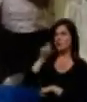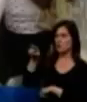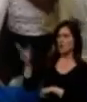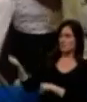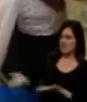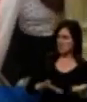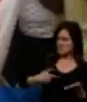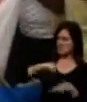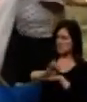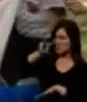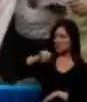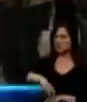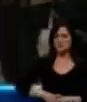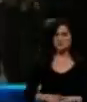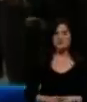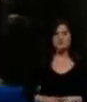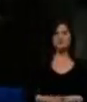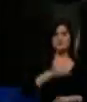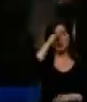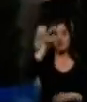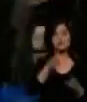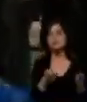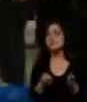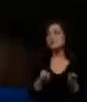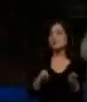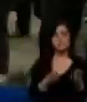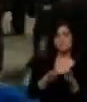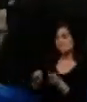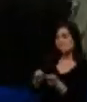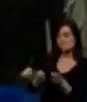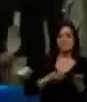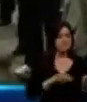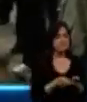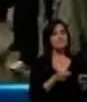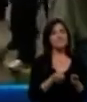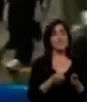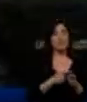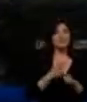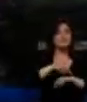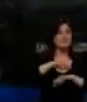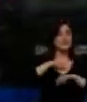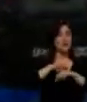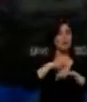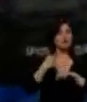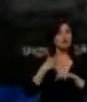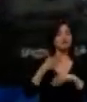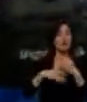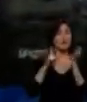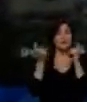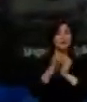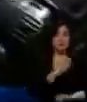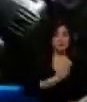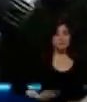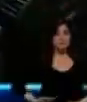bienvenido al Ecuador. La policía controló a los dos grupos que permanecieron durante el tiempo que duró el cambio de